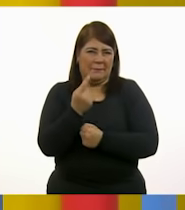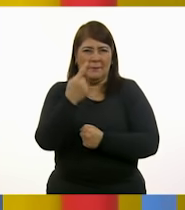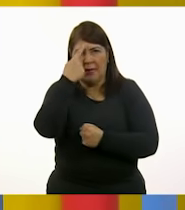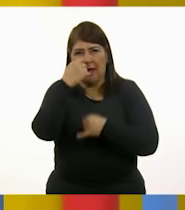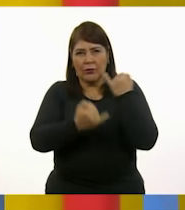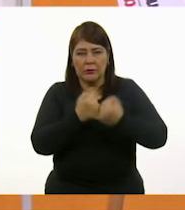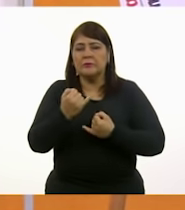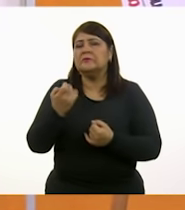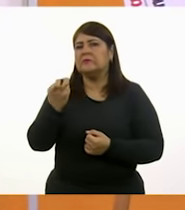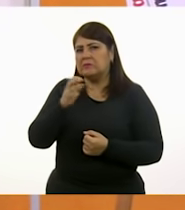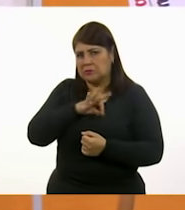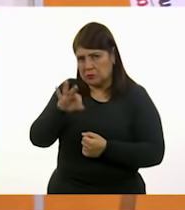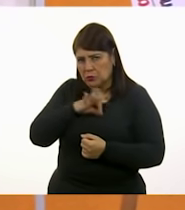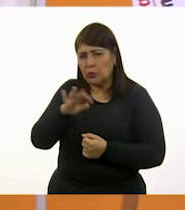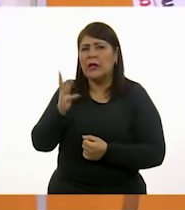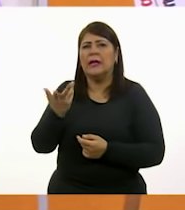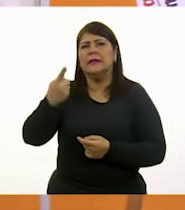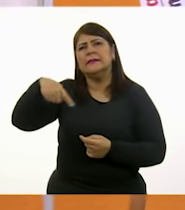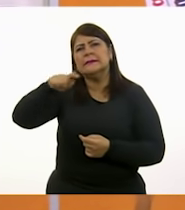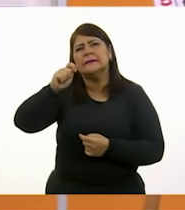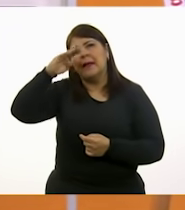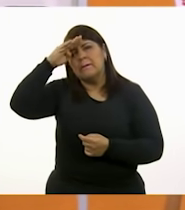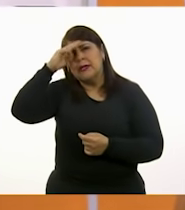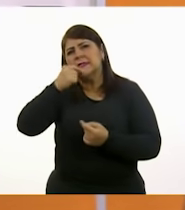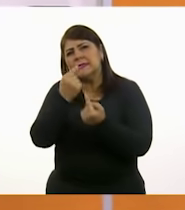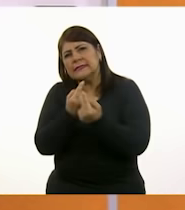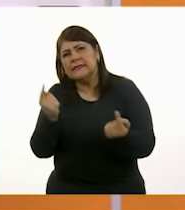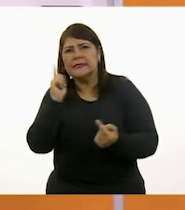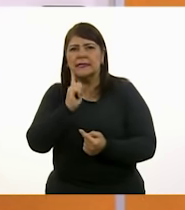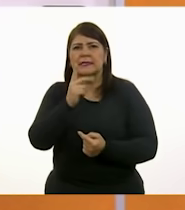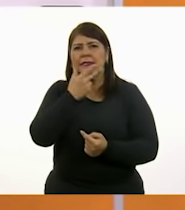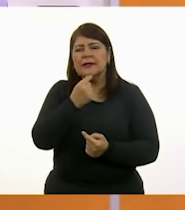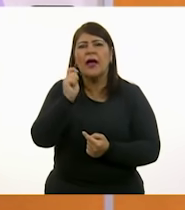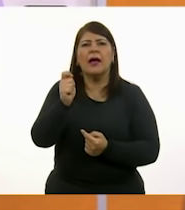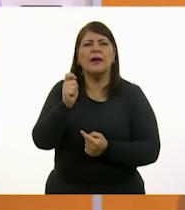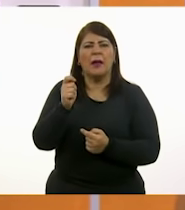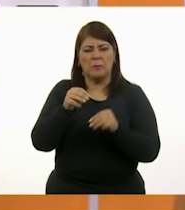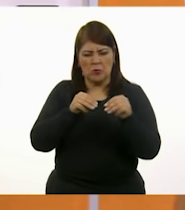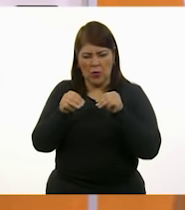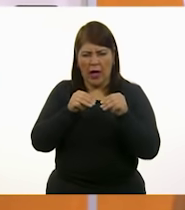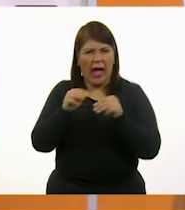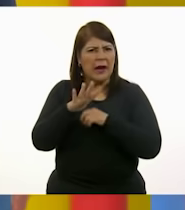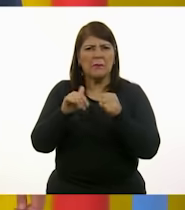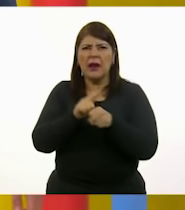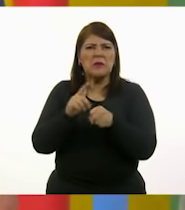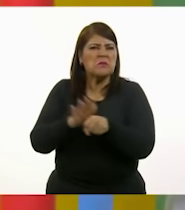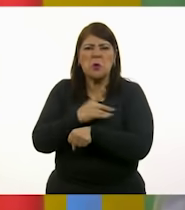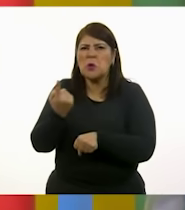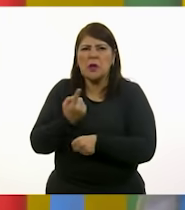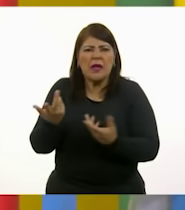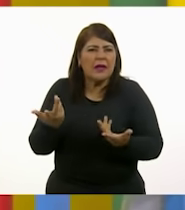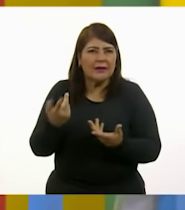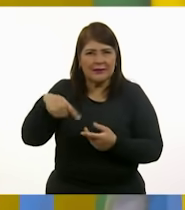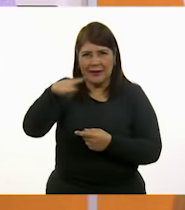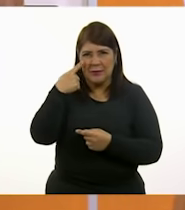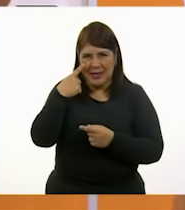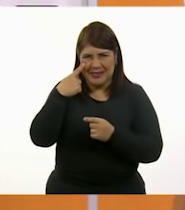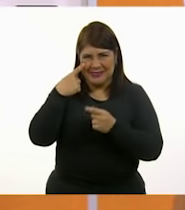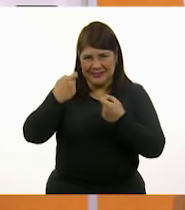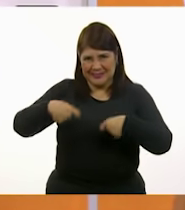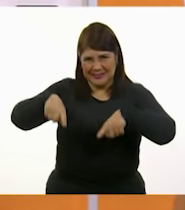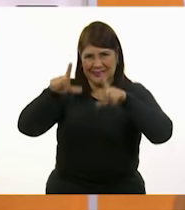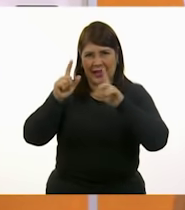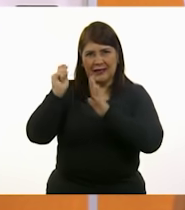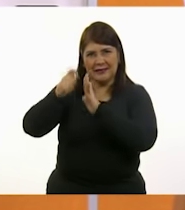Puede ser. ¿Quieres saber qué piensan las niñas y los niños de por qué se mueven los animales? A ver. Pues vamos a ver una cápsula